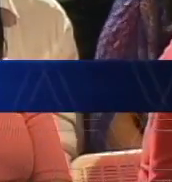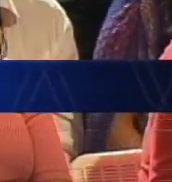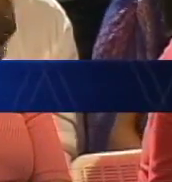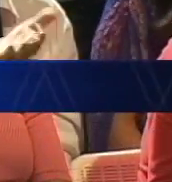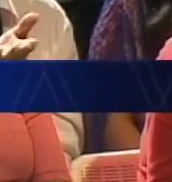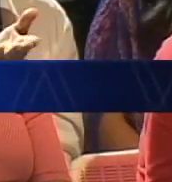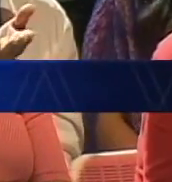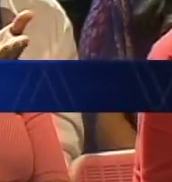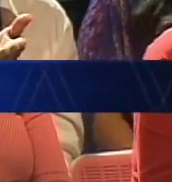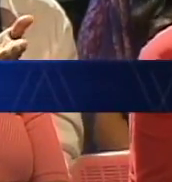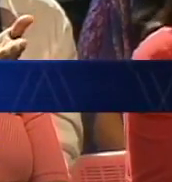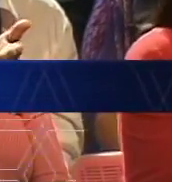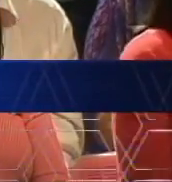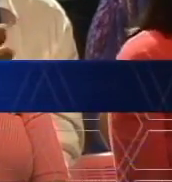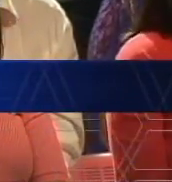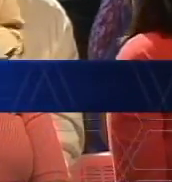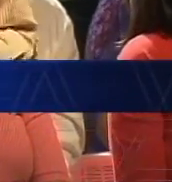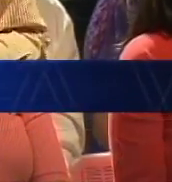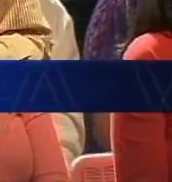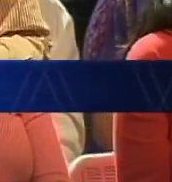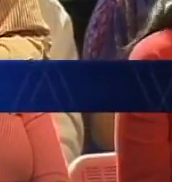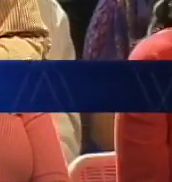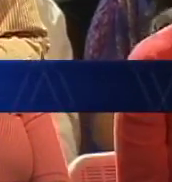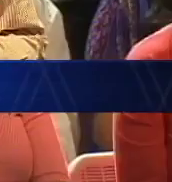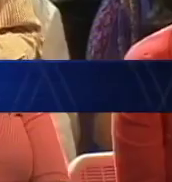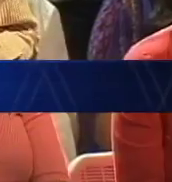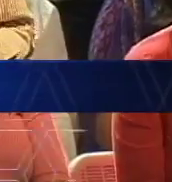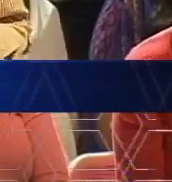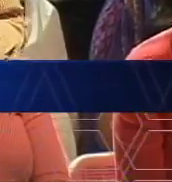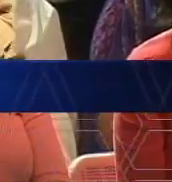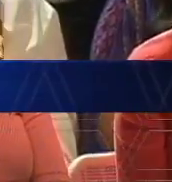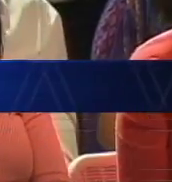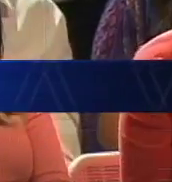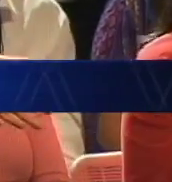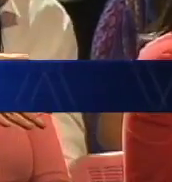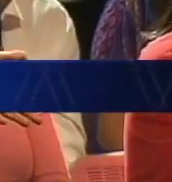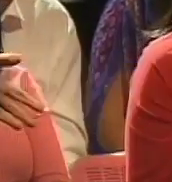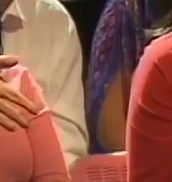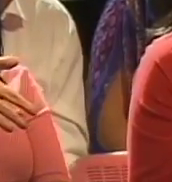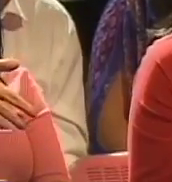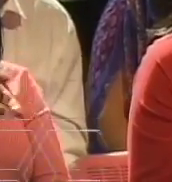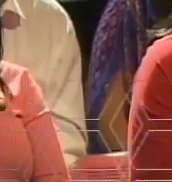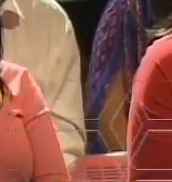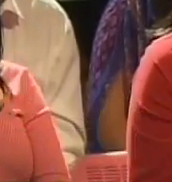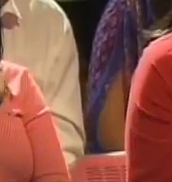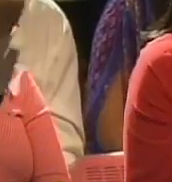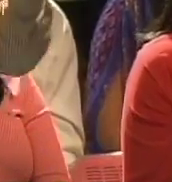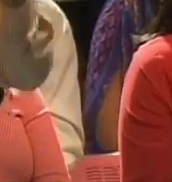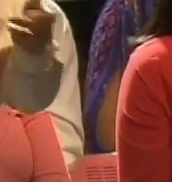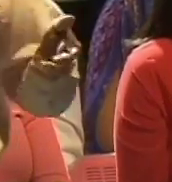requisitos Ramos aupa alerta sobre recolección de firmas para renovar partidos